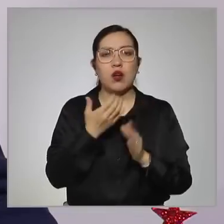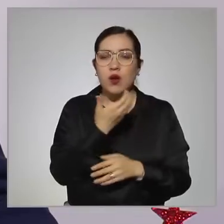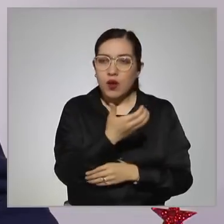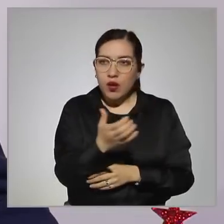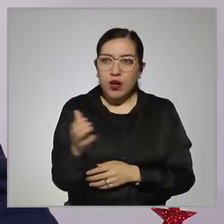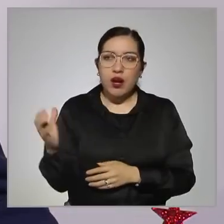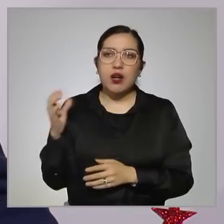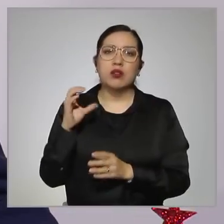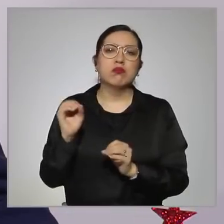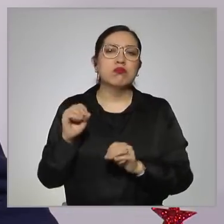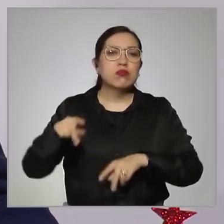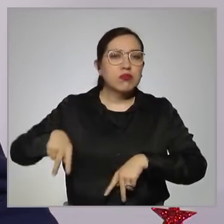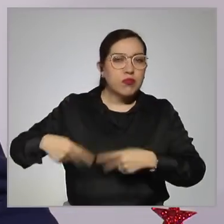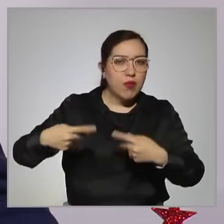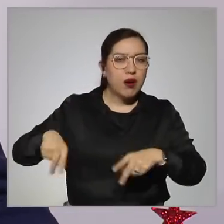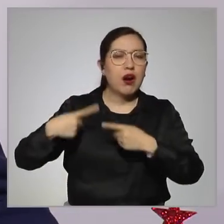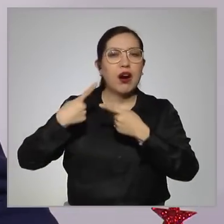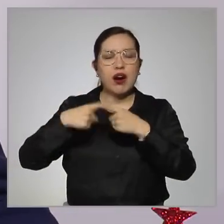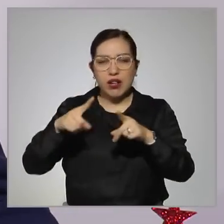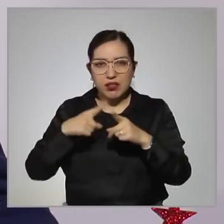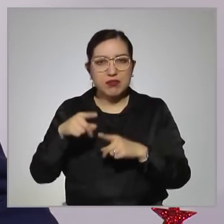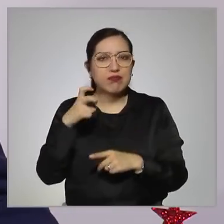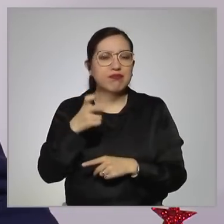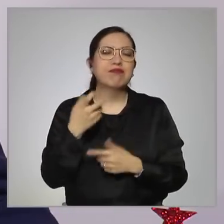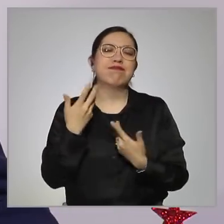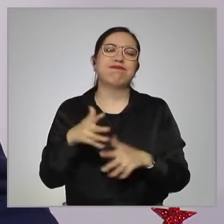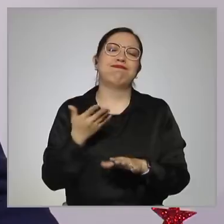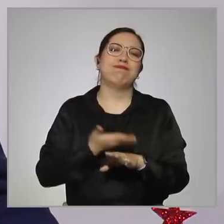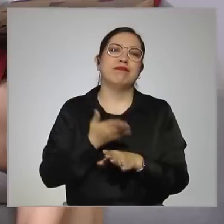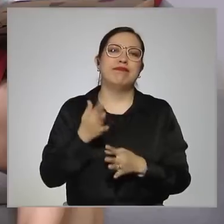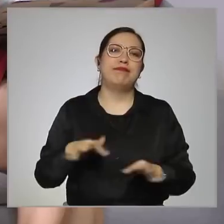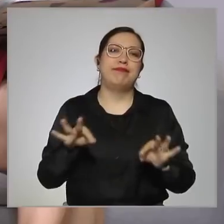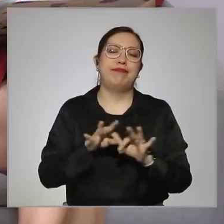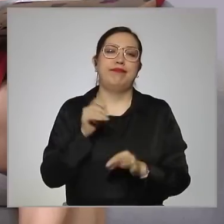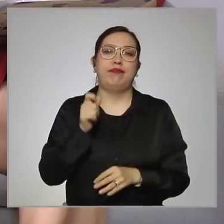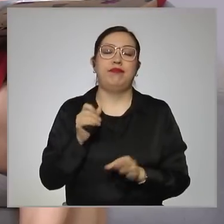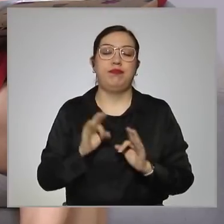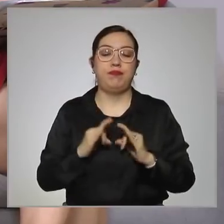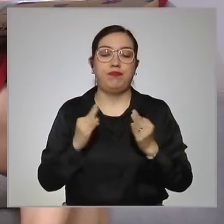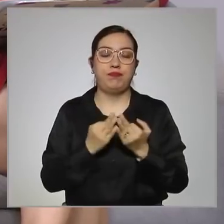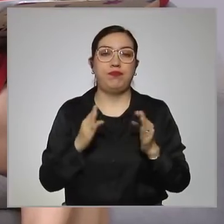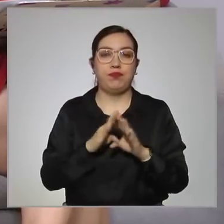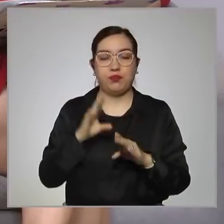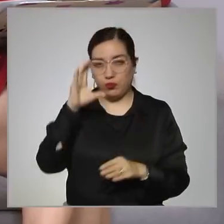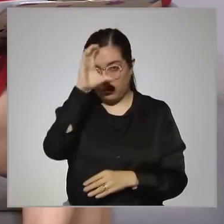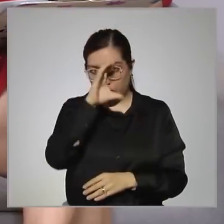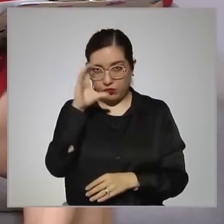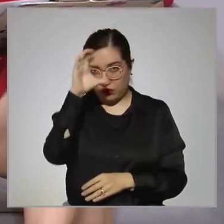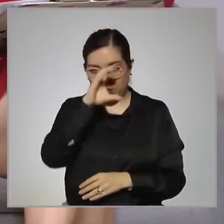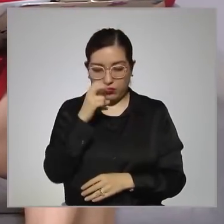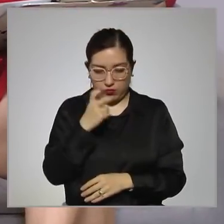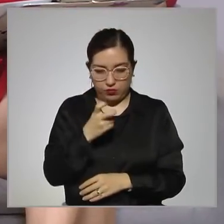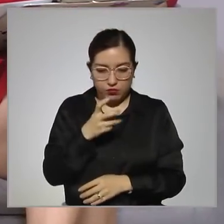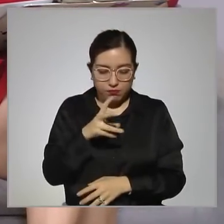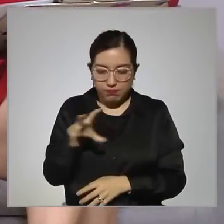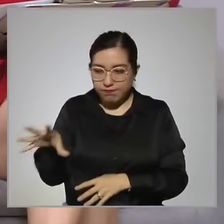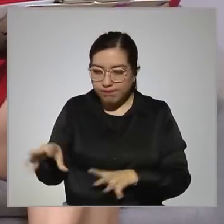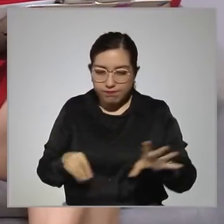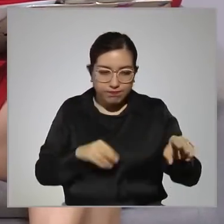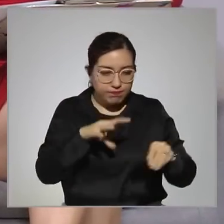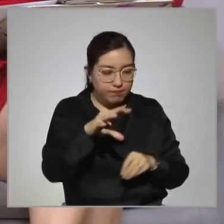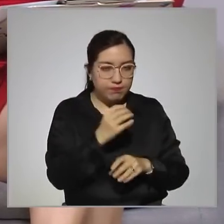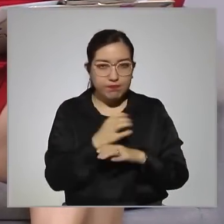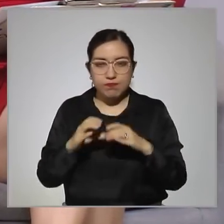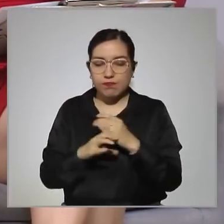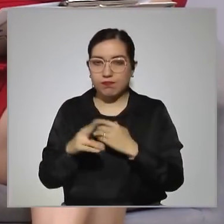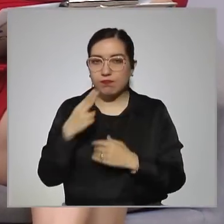ejemplo, que son funcionales. Entonces, eso es una parte muy importante, la manera en cómo la cultura pues hace uso de todo aquello que